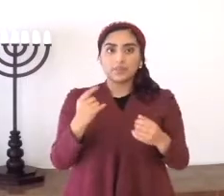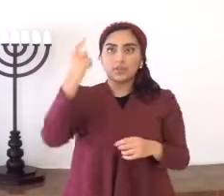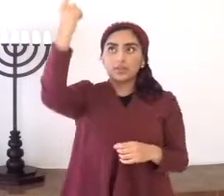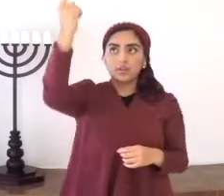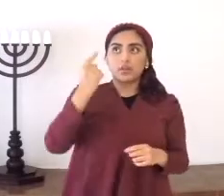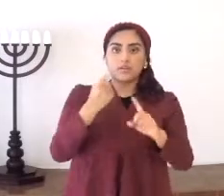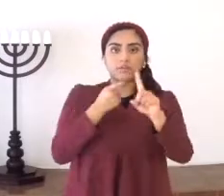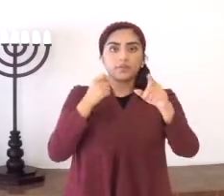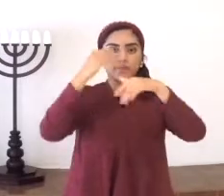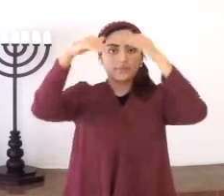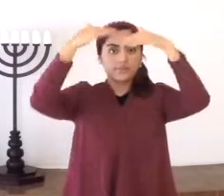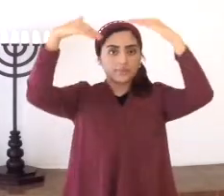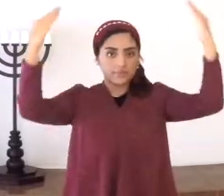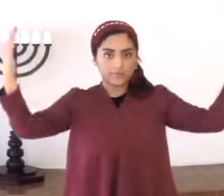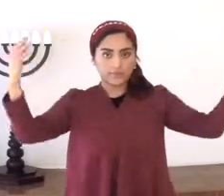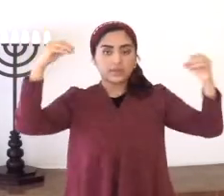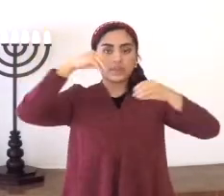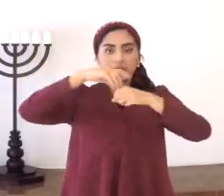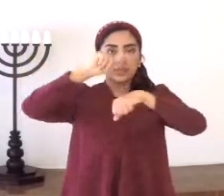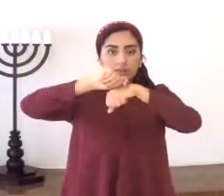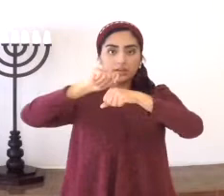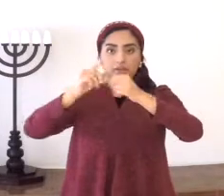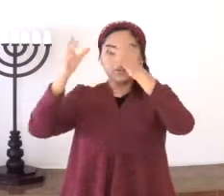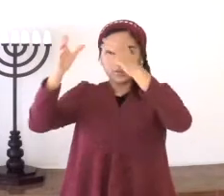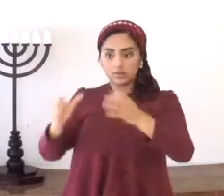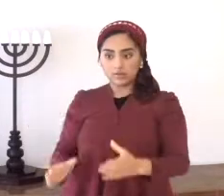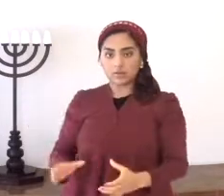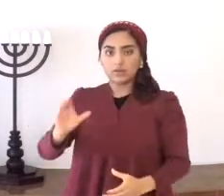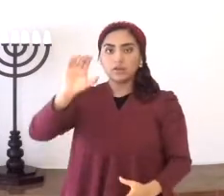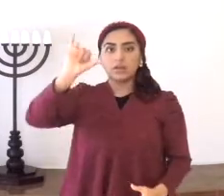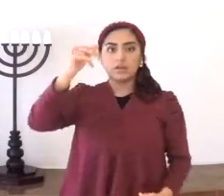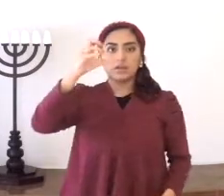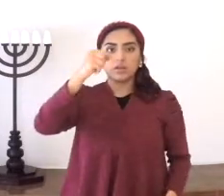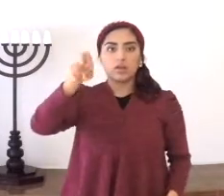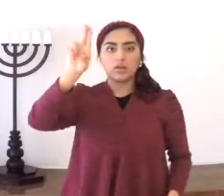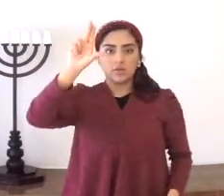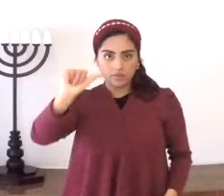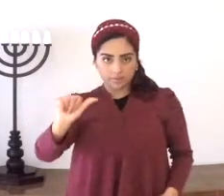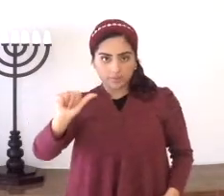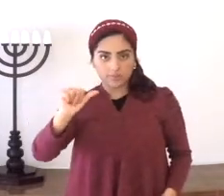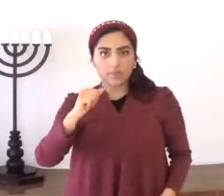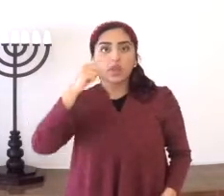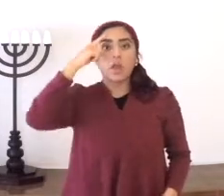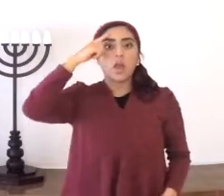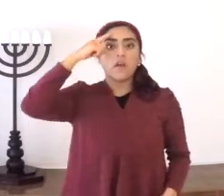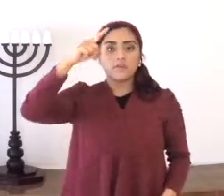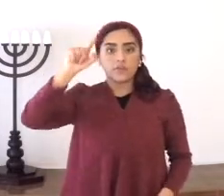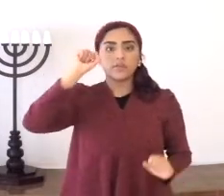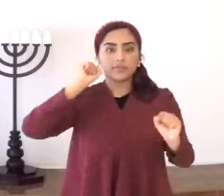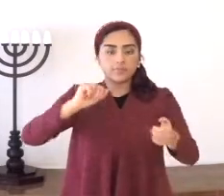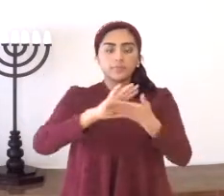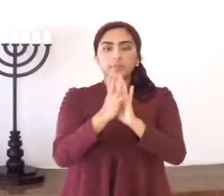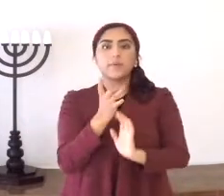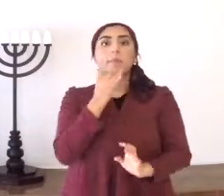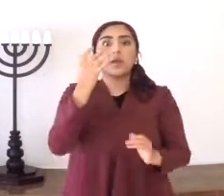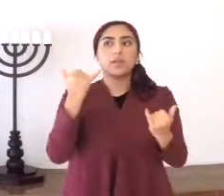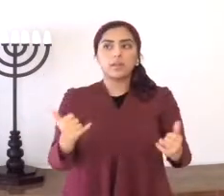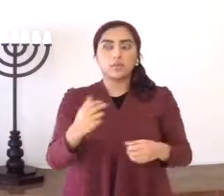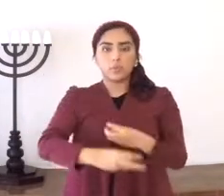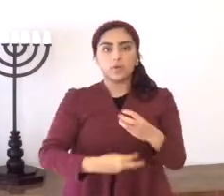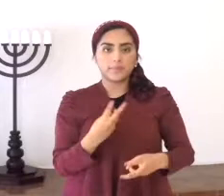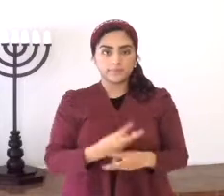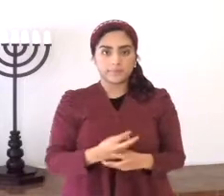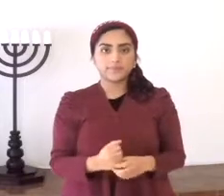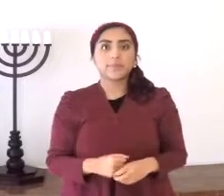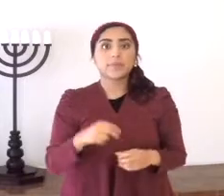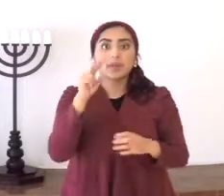luz, en este caso, bajó de los Shamaim en el Mishkan de Yahshua, Yahweh, para que